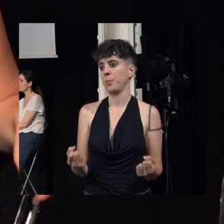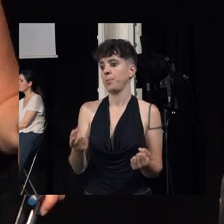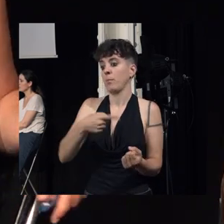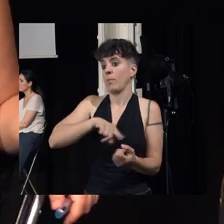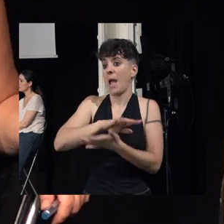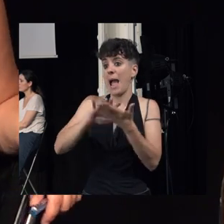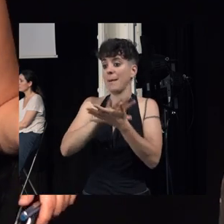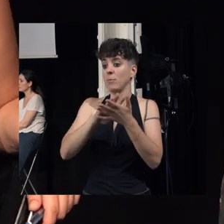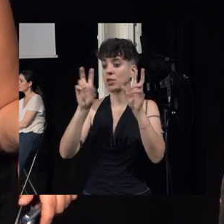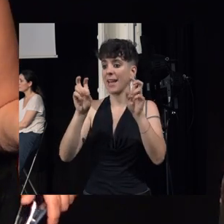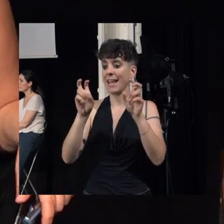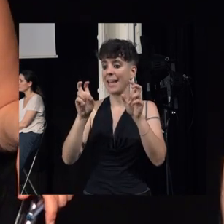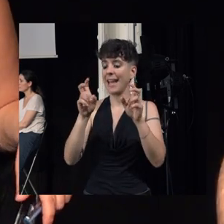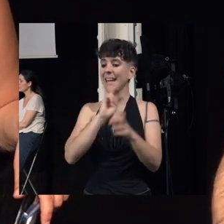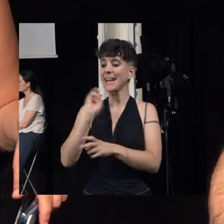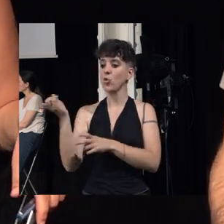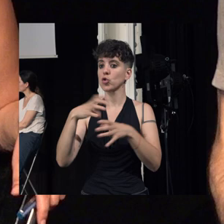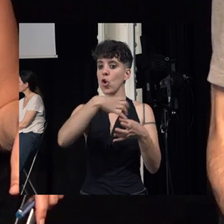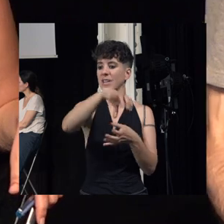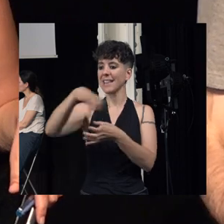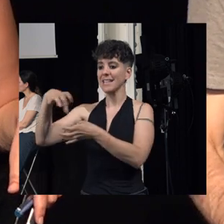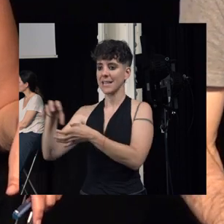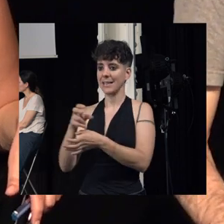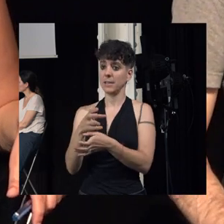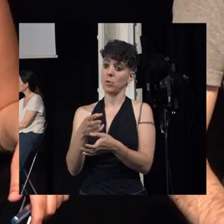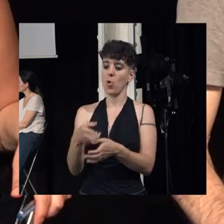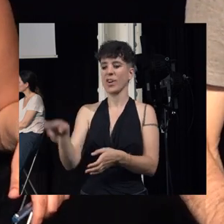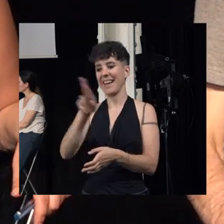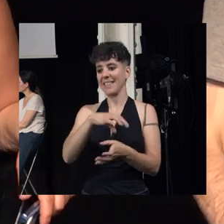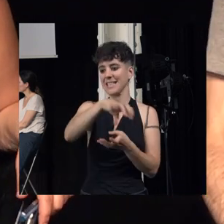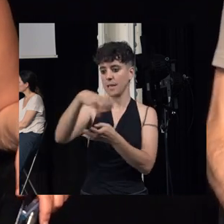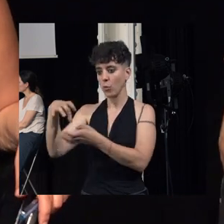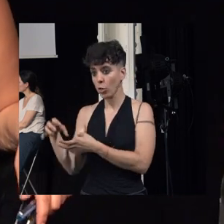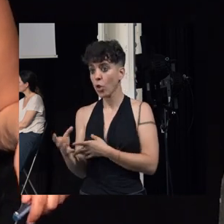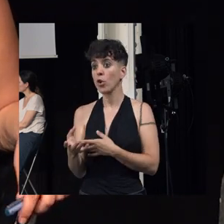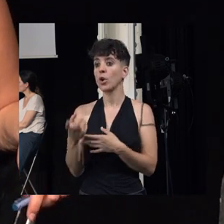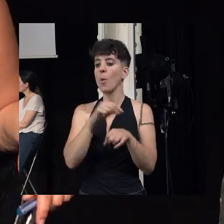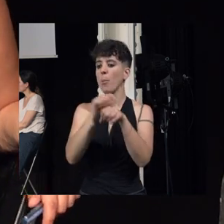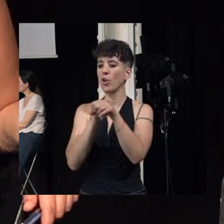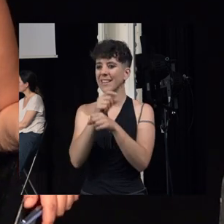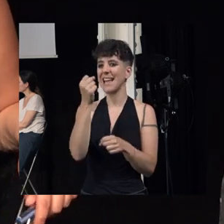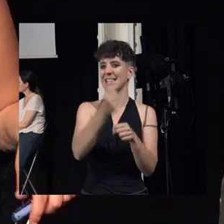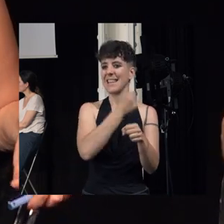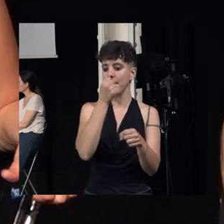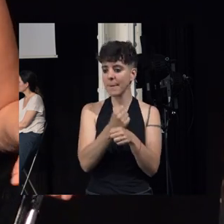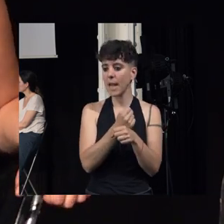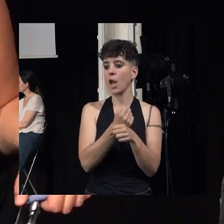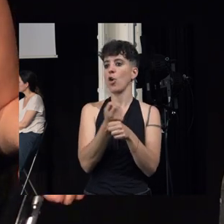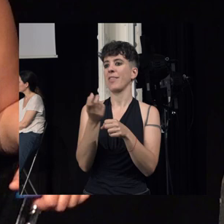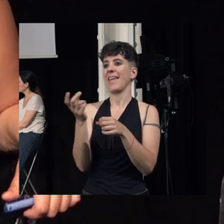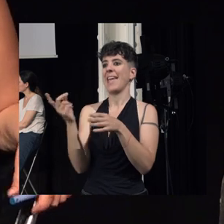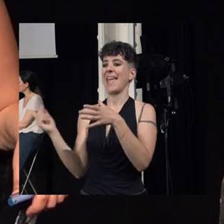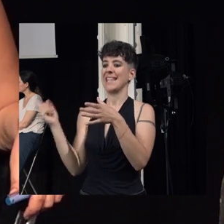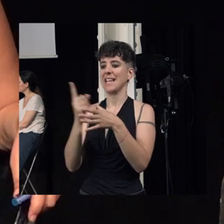sea, cuando hablamos de redistribución de los recursos, que decía yo antes, políticas de empleo, políticas de inserción laboral,